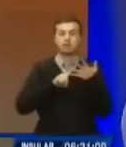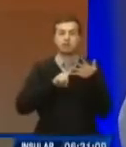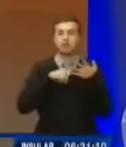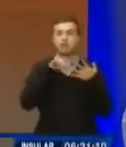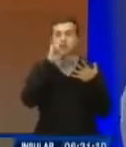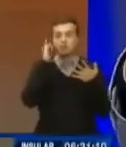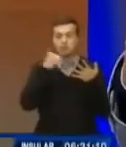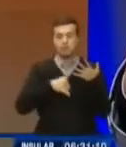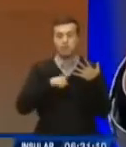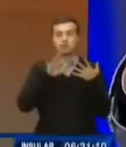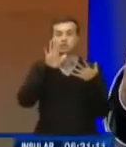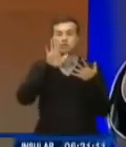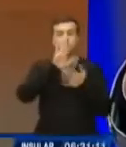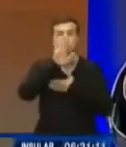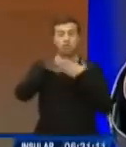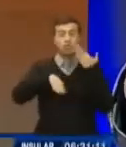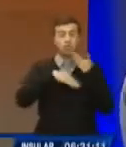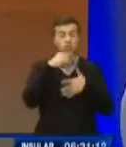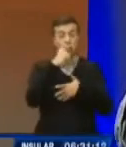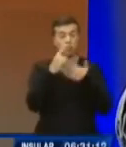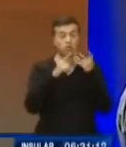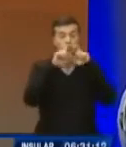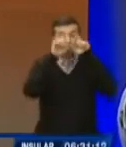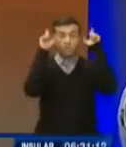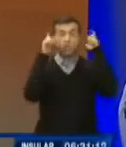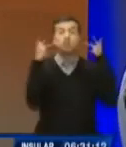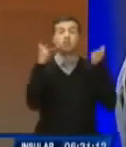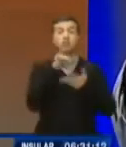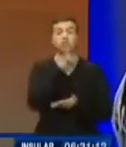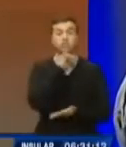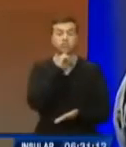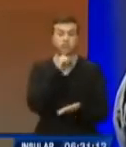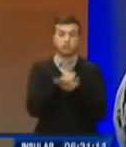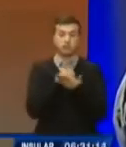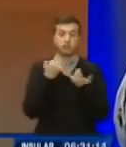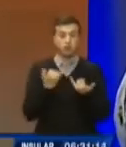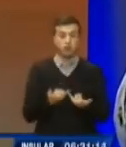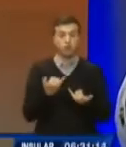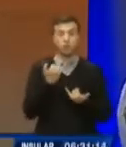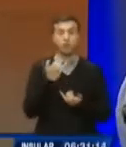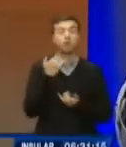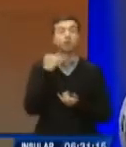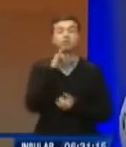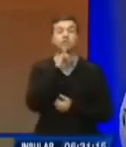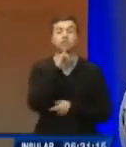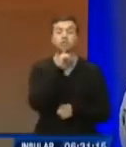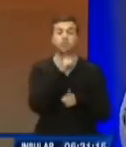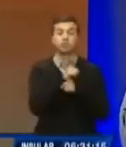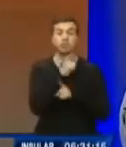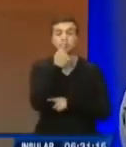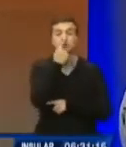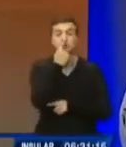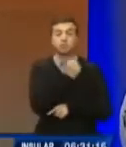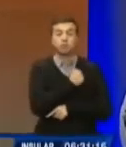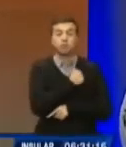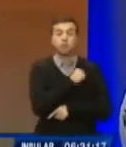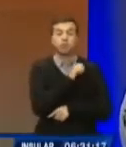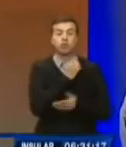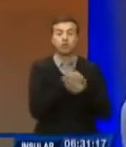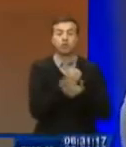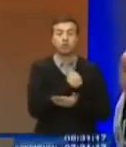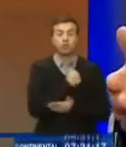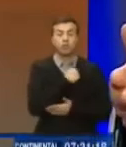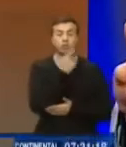etcétera casi todas de ellas son nuestramericana si estos aquí lo que está haciendo los eeuu es preservando sus intereses económicos